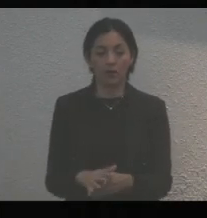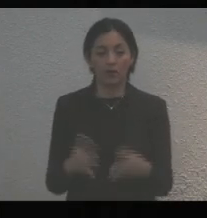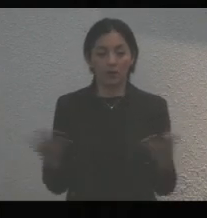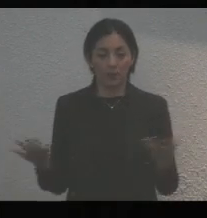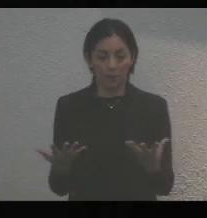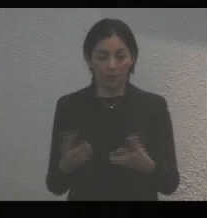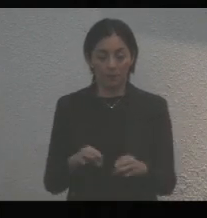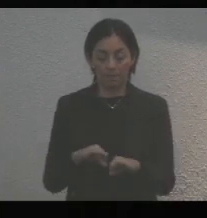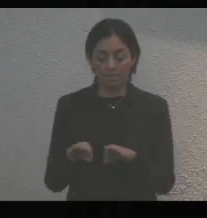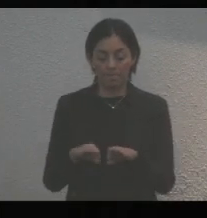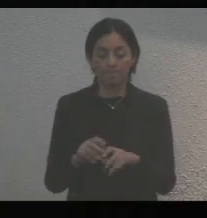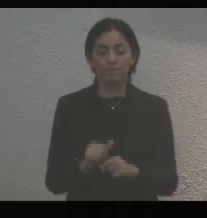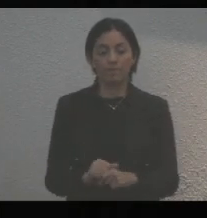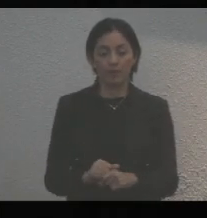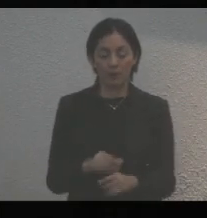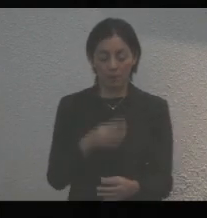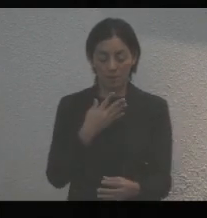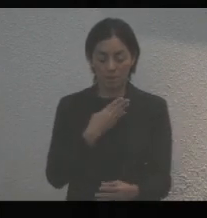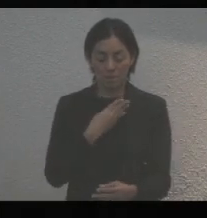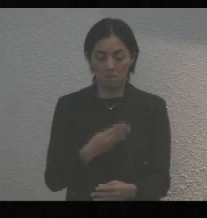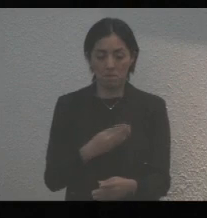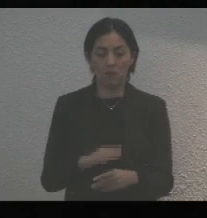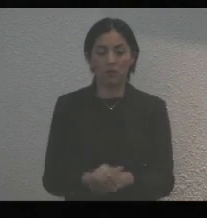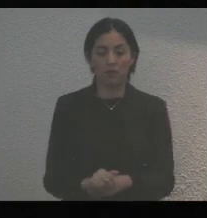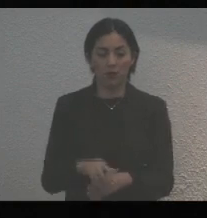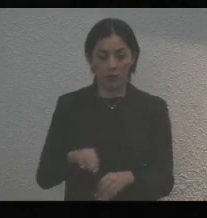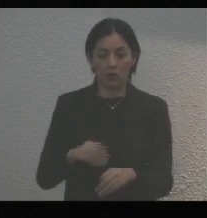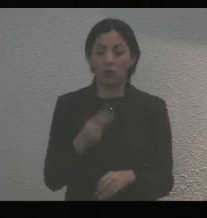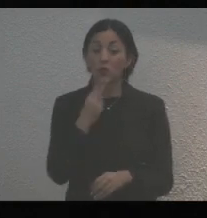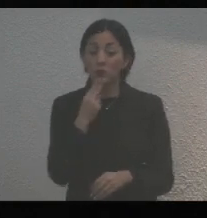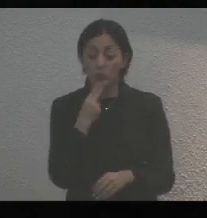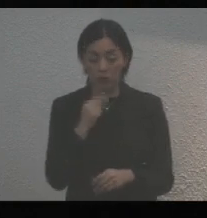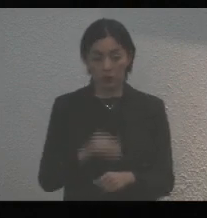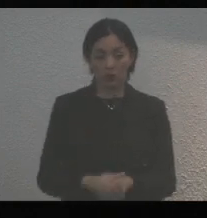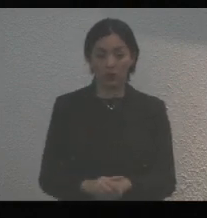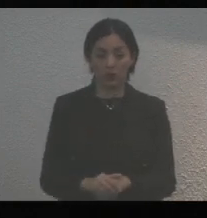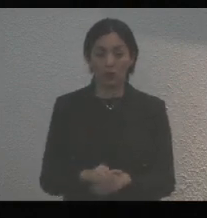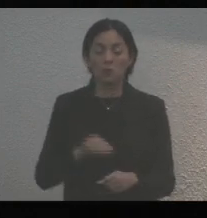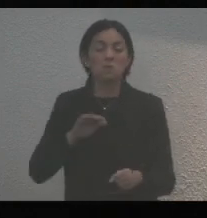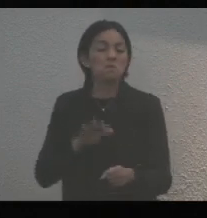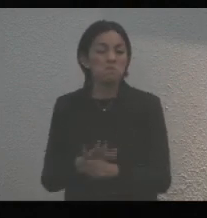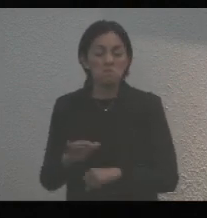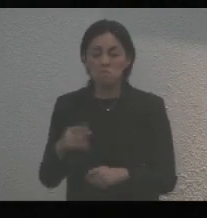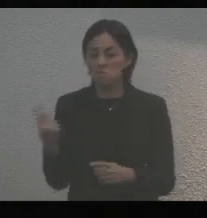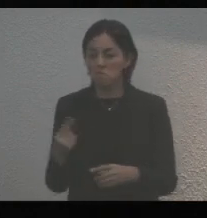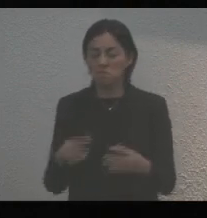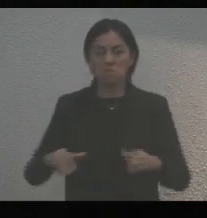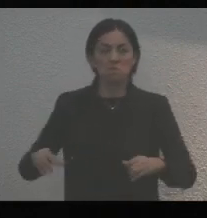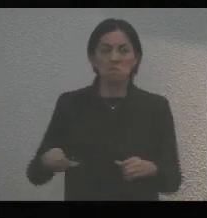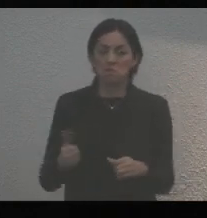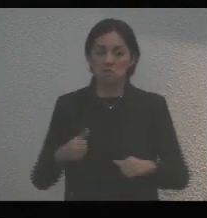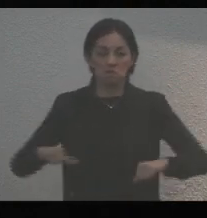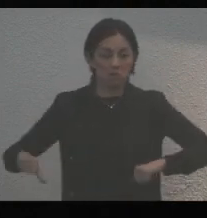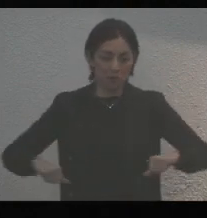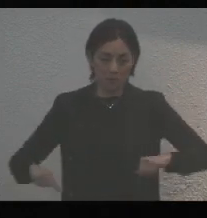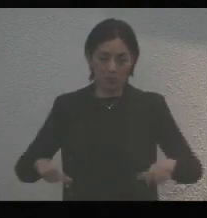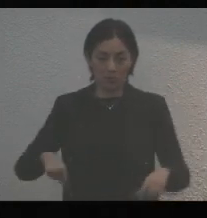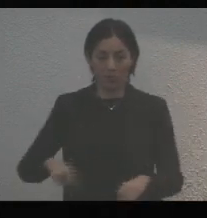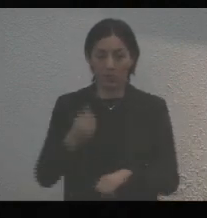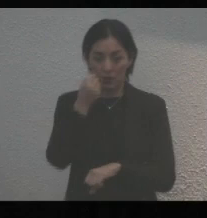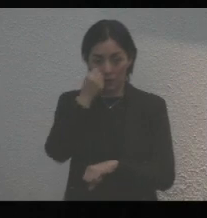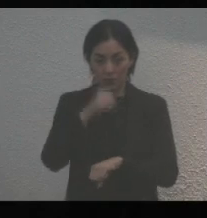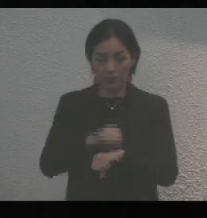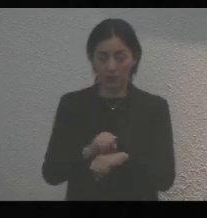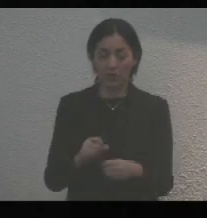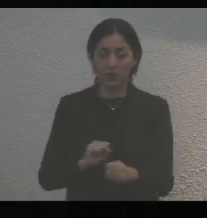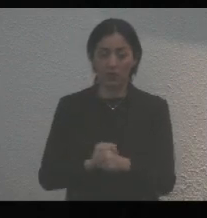institucionales relativas al desempeño de su cargo, funciones y cualquier otra actividad al servicio de la